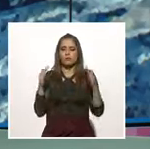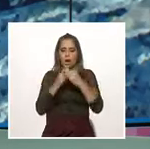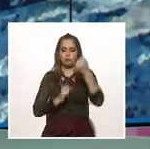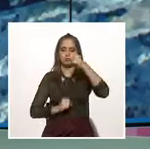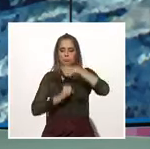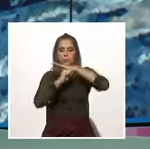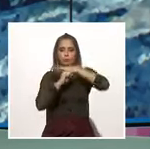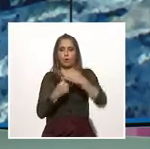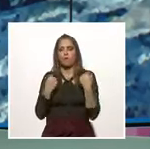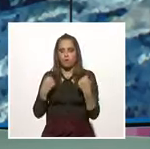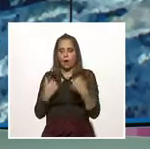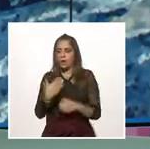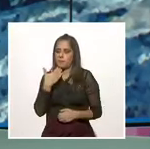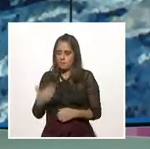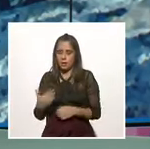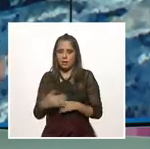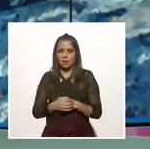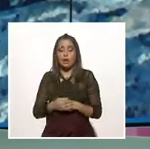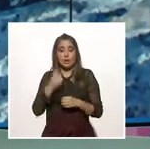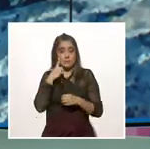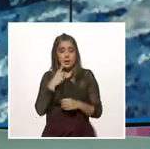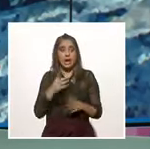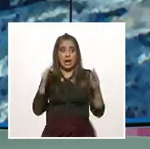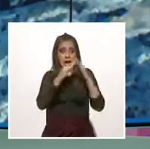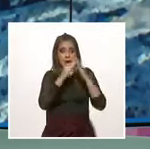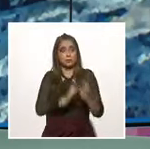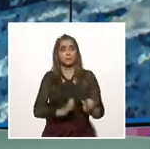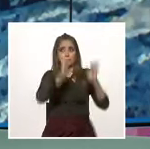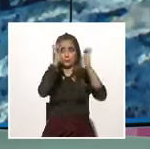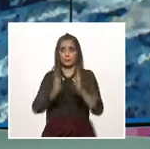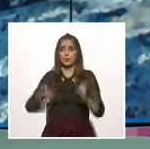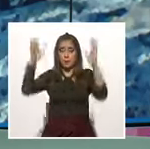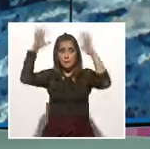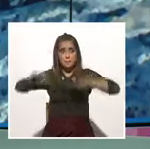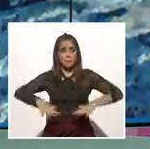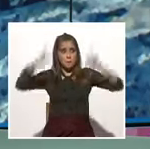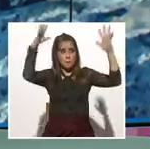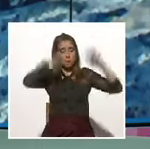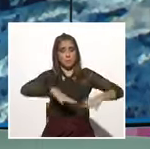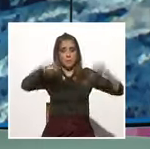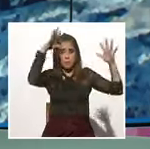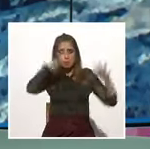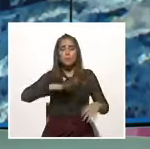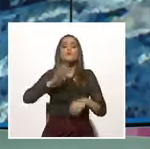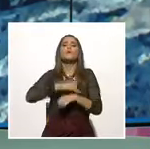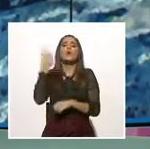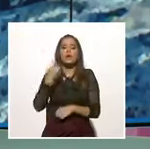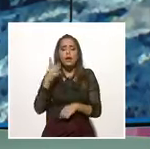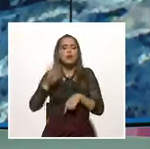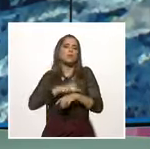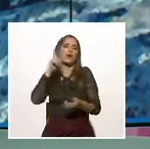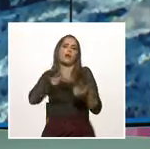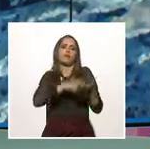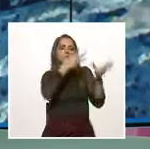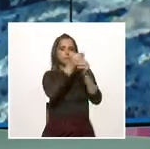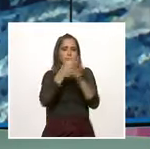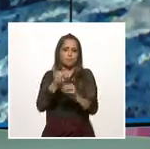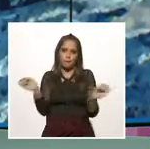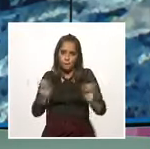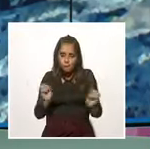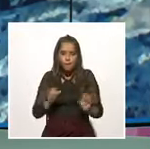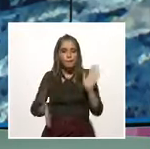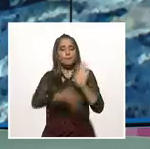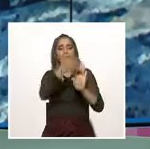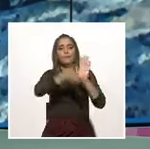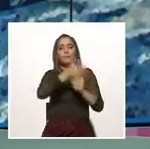construida. Hay que analizar que las construcciones que se cayeron, que se han caído desafortunadamente, tuvo que ver falta de mantenimiento, corrupción en la